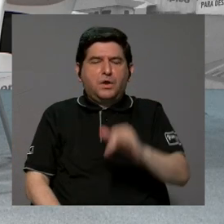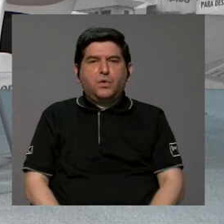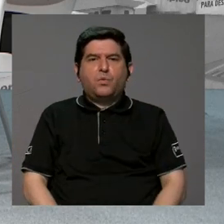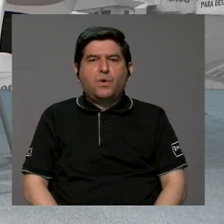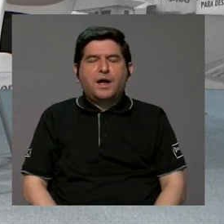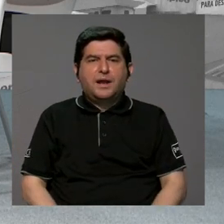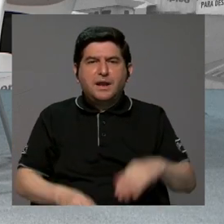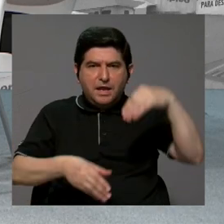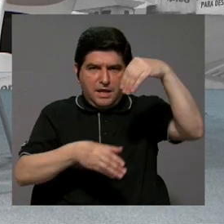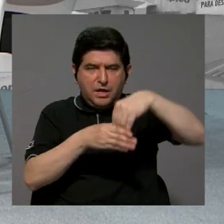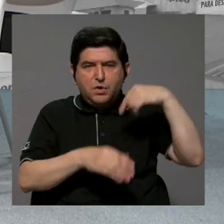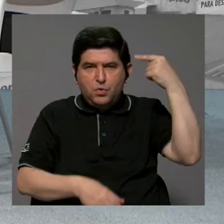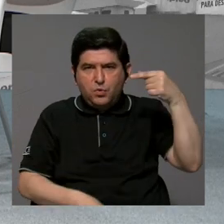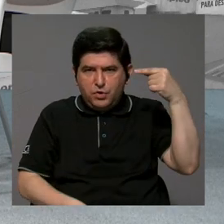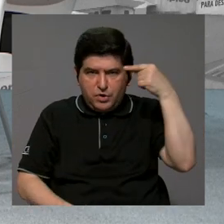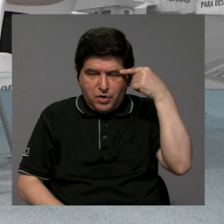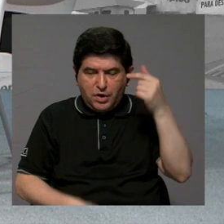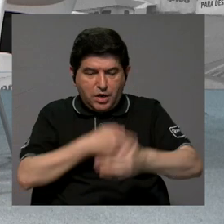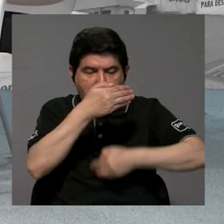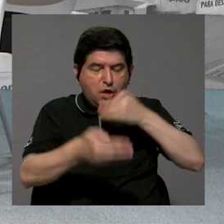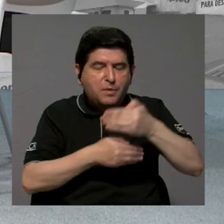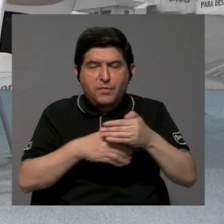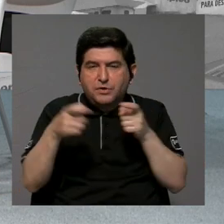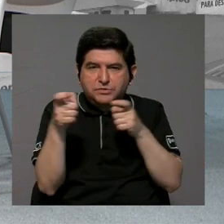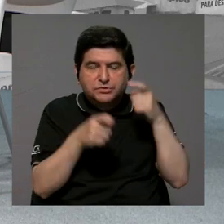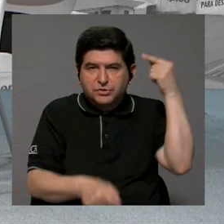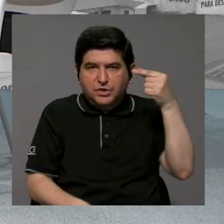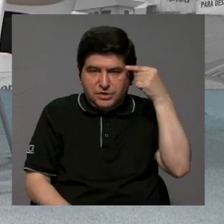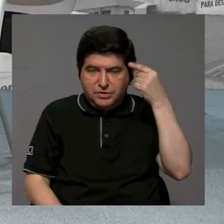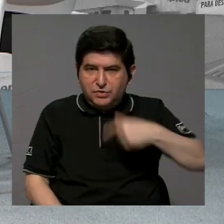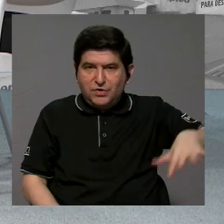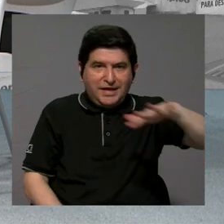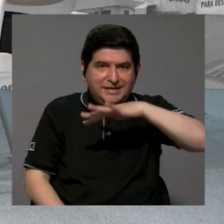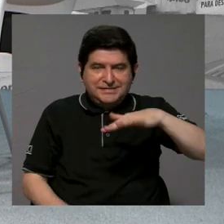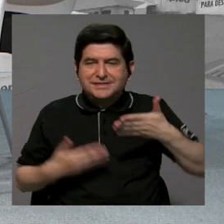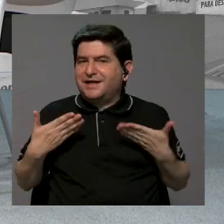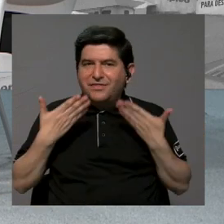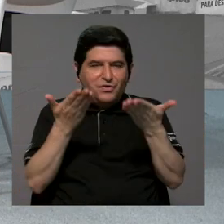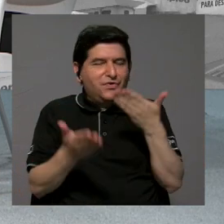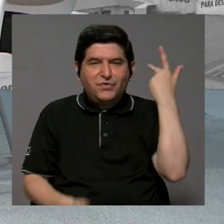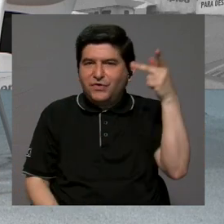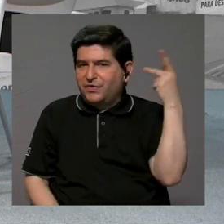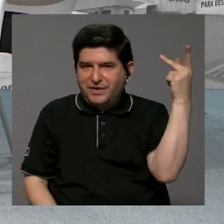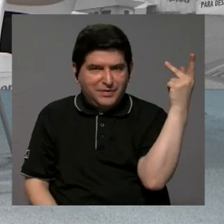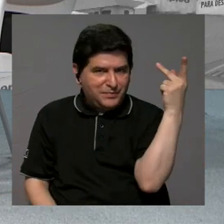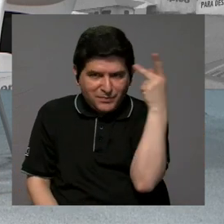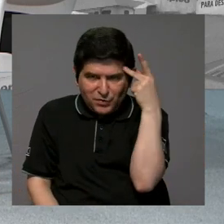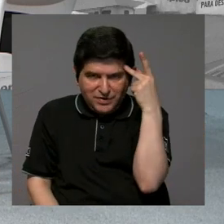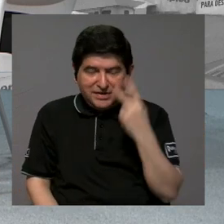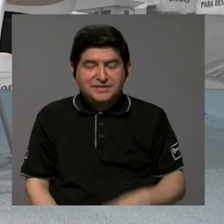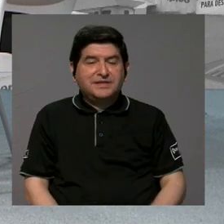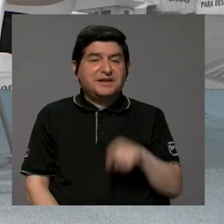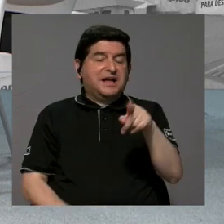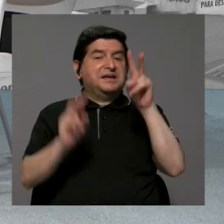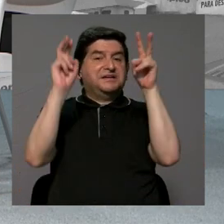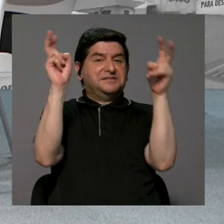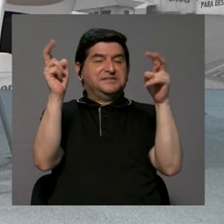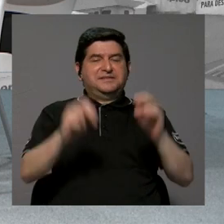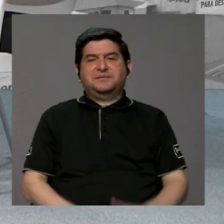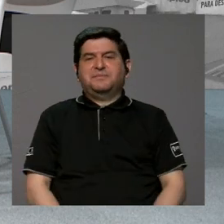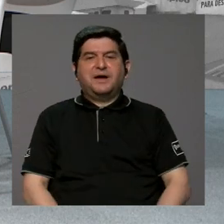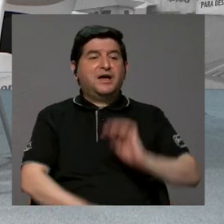de gobernabilidad y de gobernanza, ¿verdad? El Estado no le está dando políticas al tema, ¿verdad? No